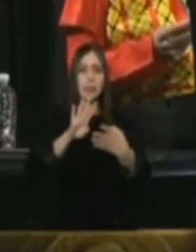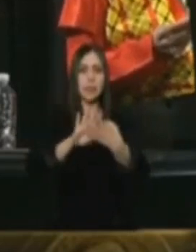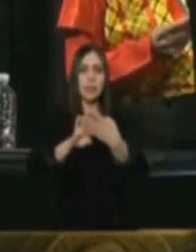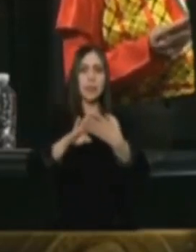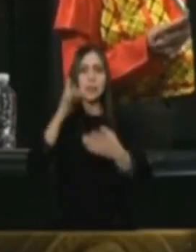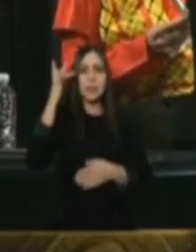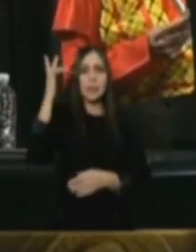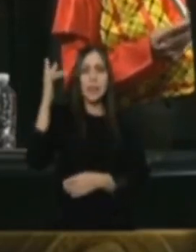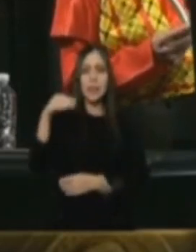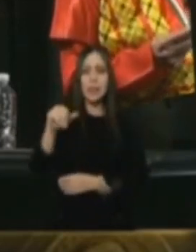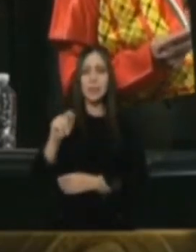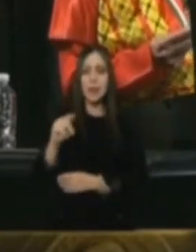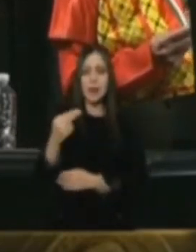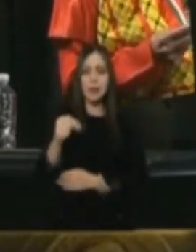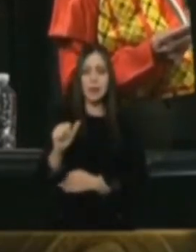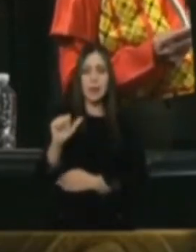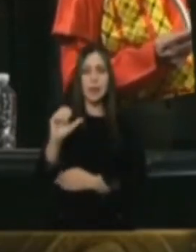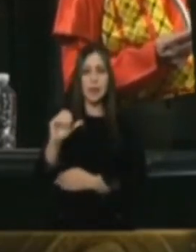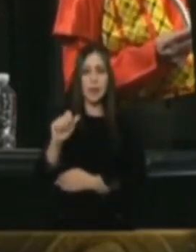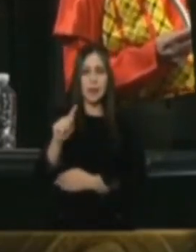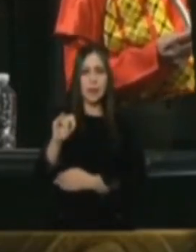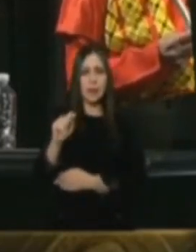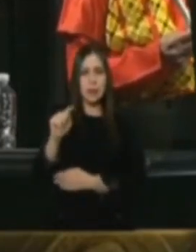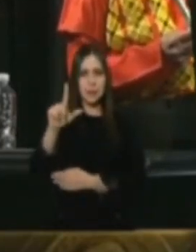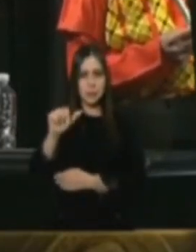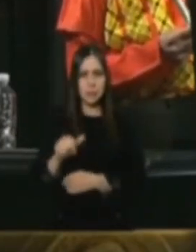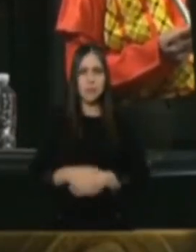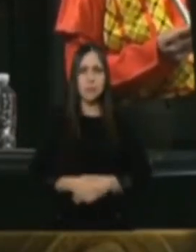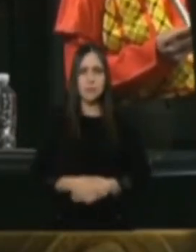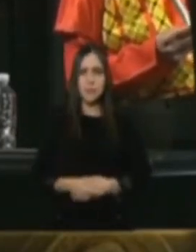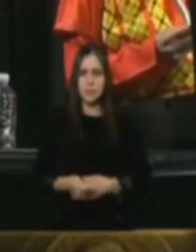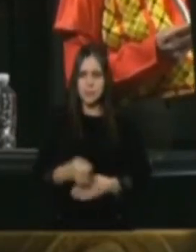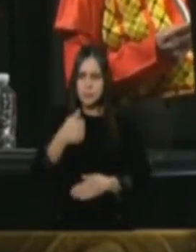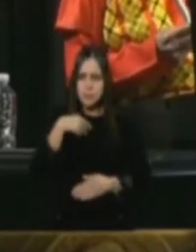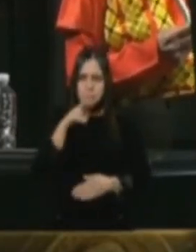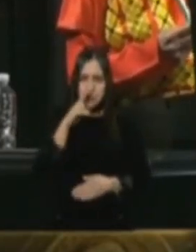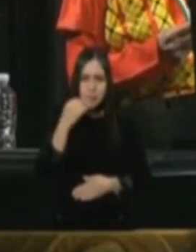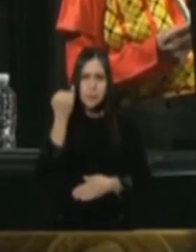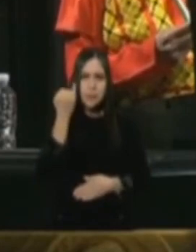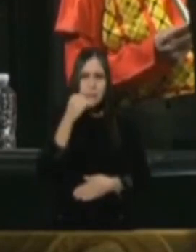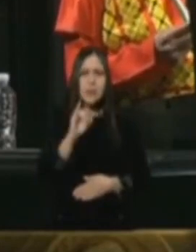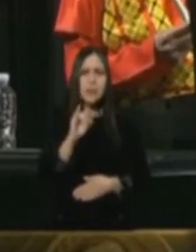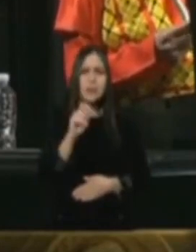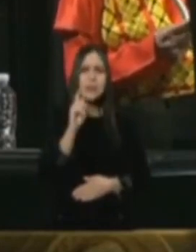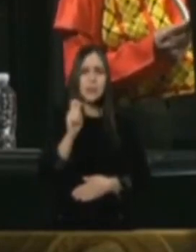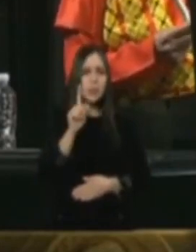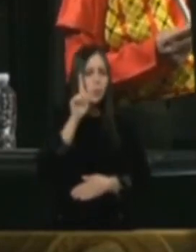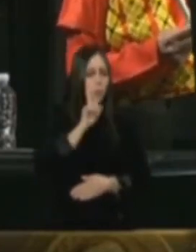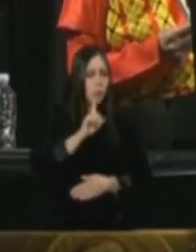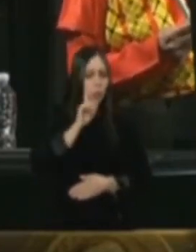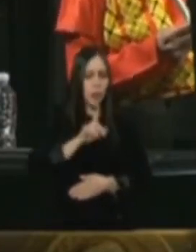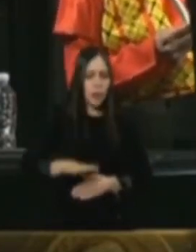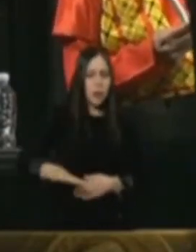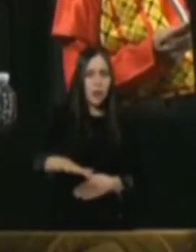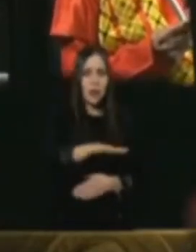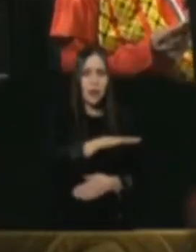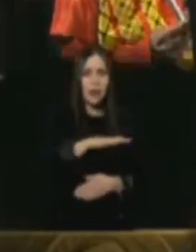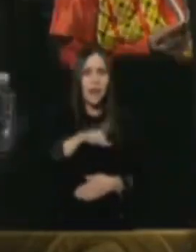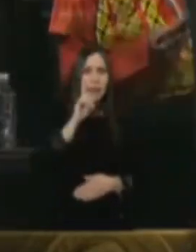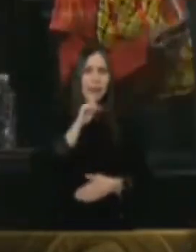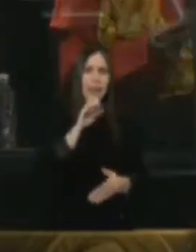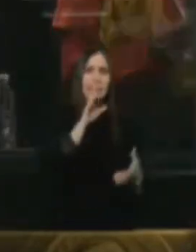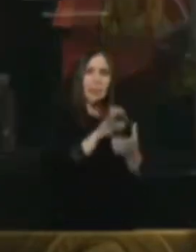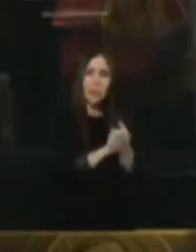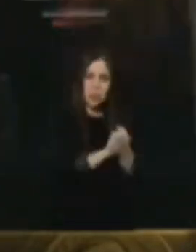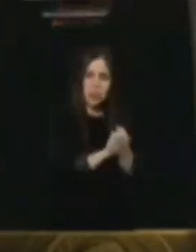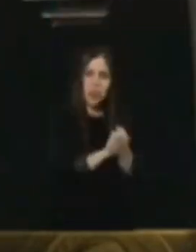me impactaron primero fueron las mujeres, sus esposas, las que iban a la